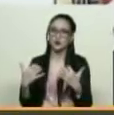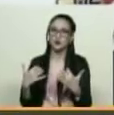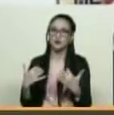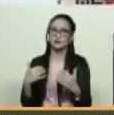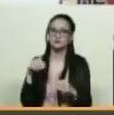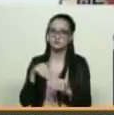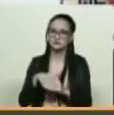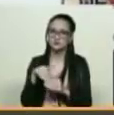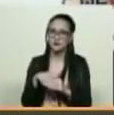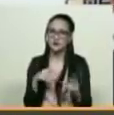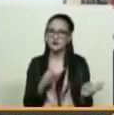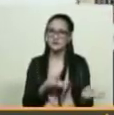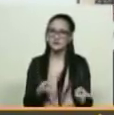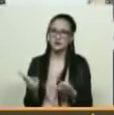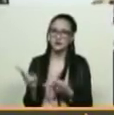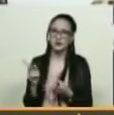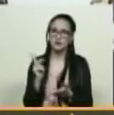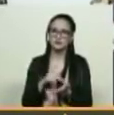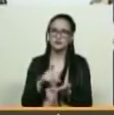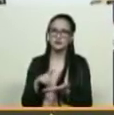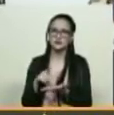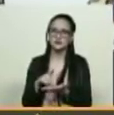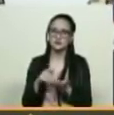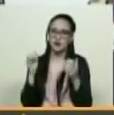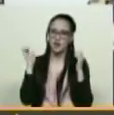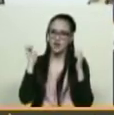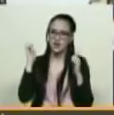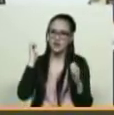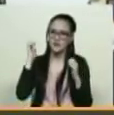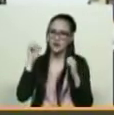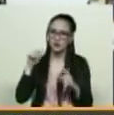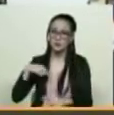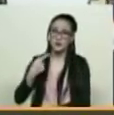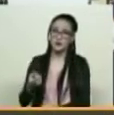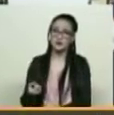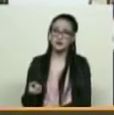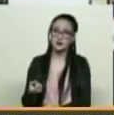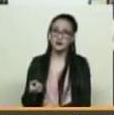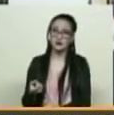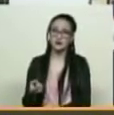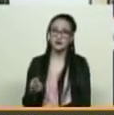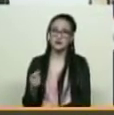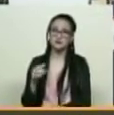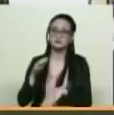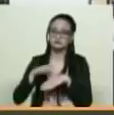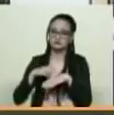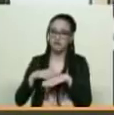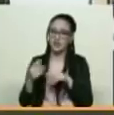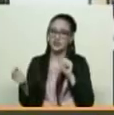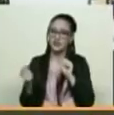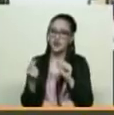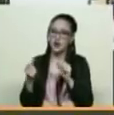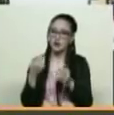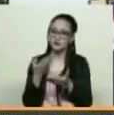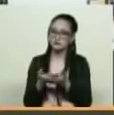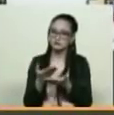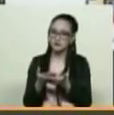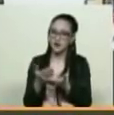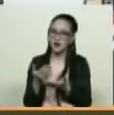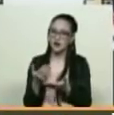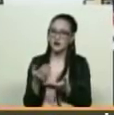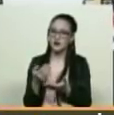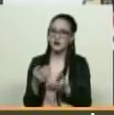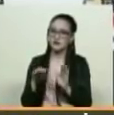e invitado para que asista al evento de mañana que hemos llamado Diálogo de las Garantías